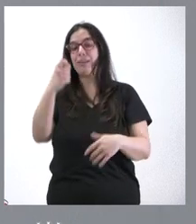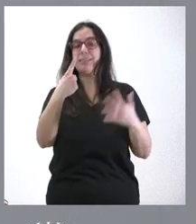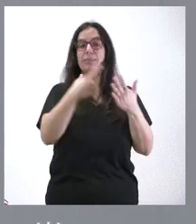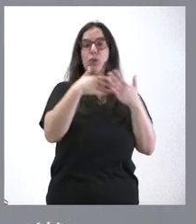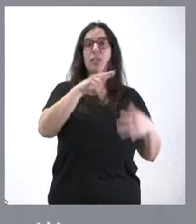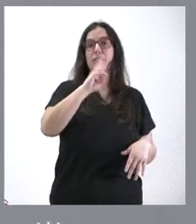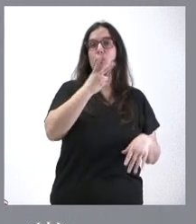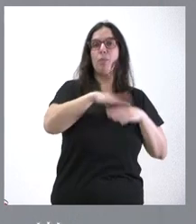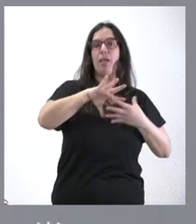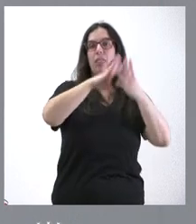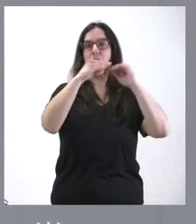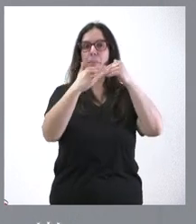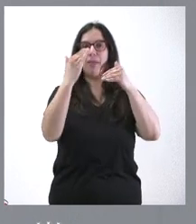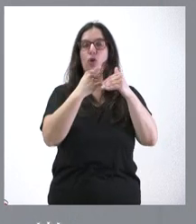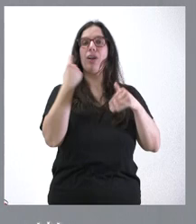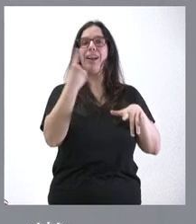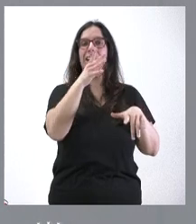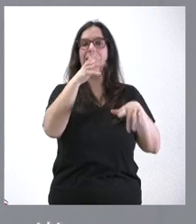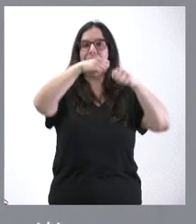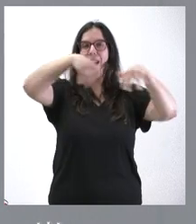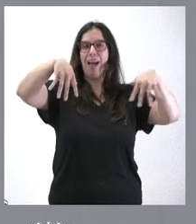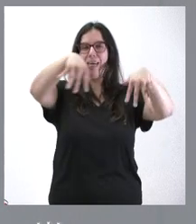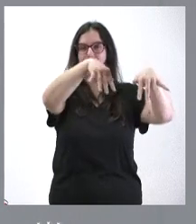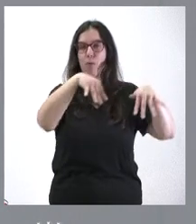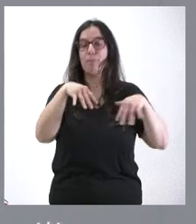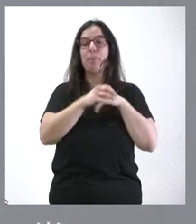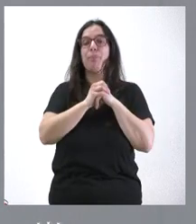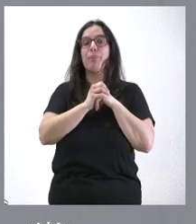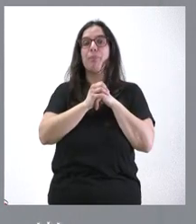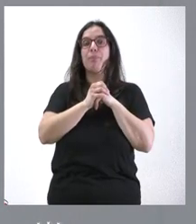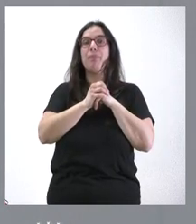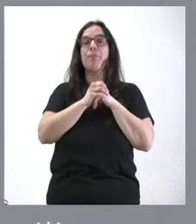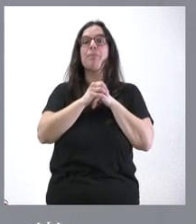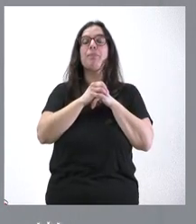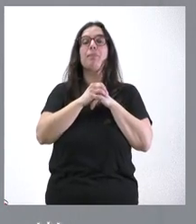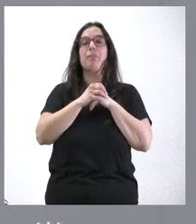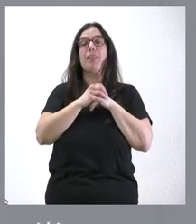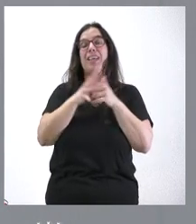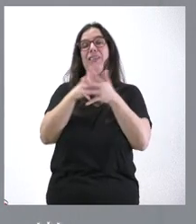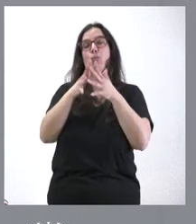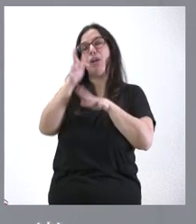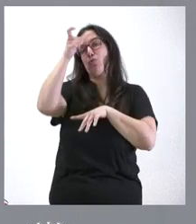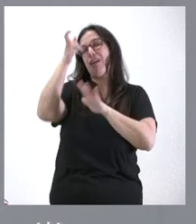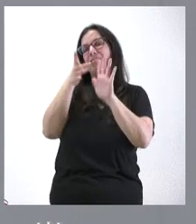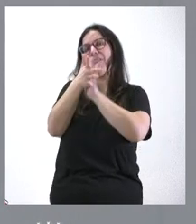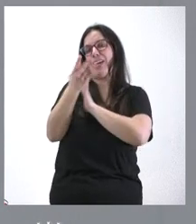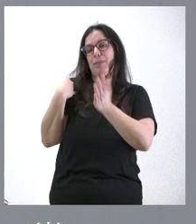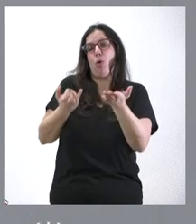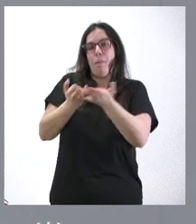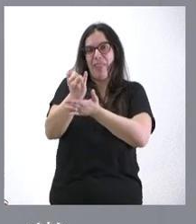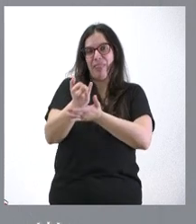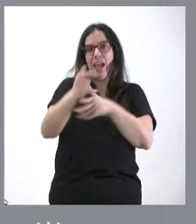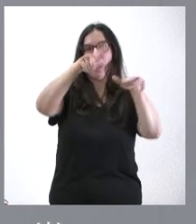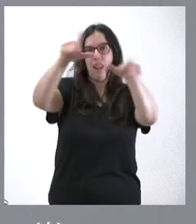a modernización de regadío la infraestructura rural se refiere a la concentración parcelaria En definitiva casi